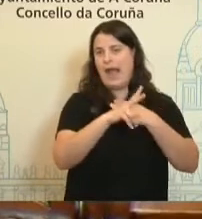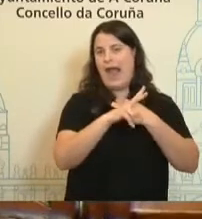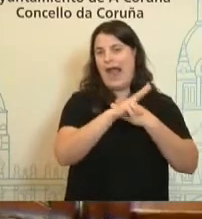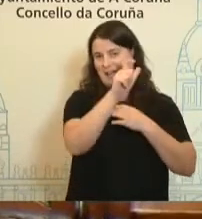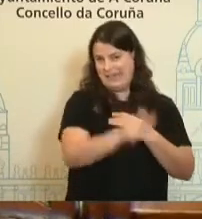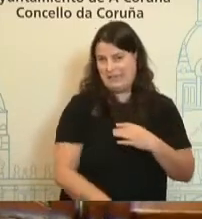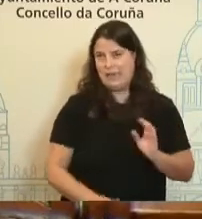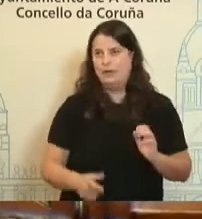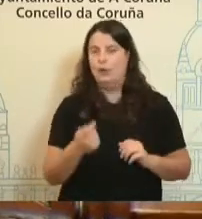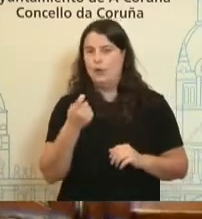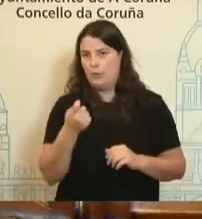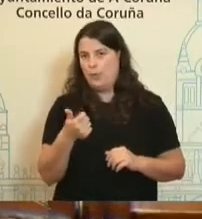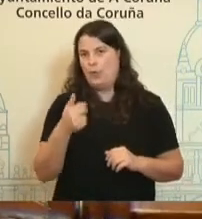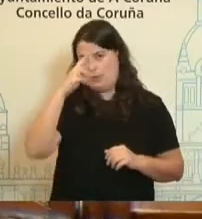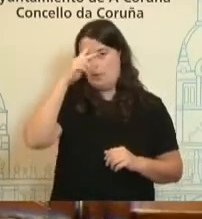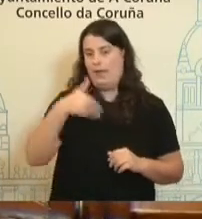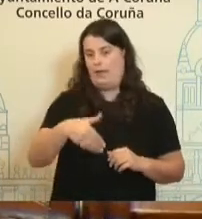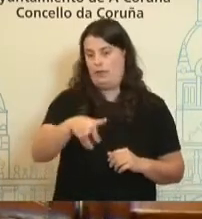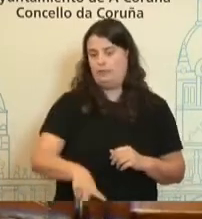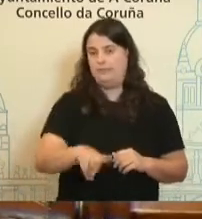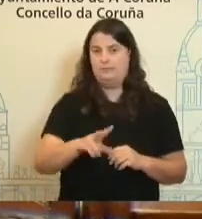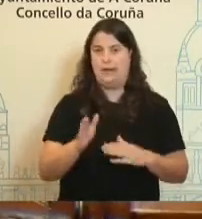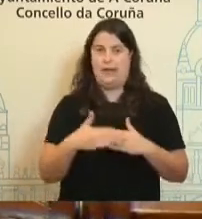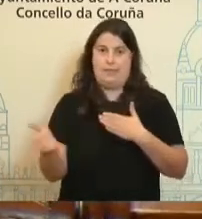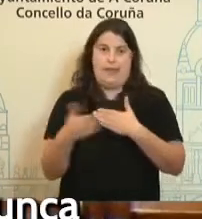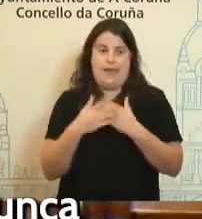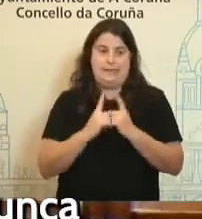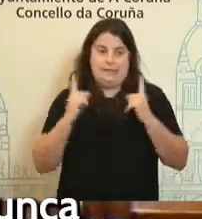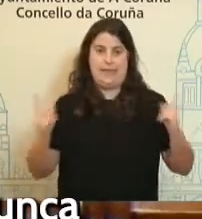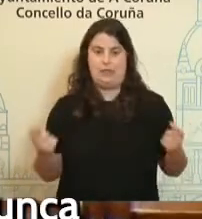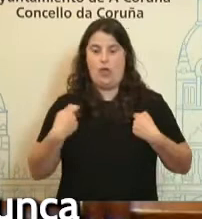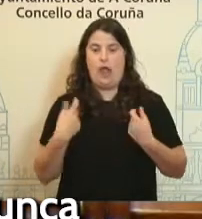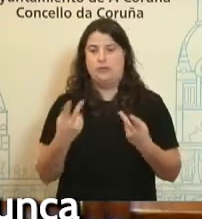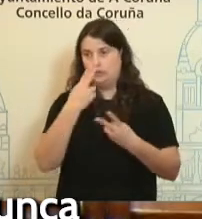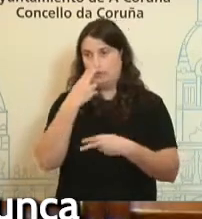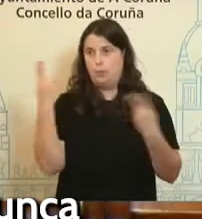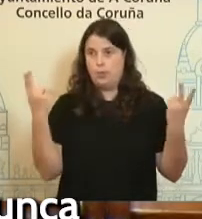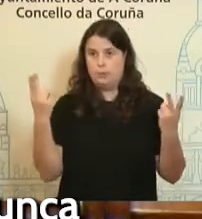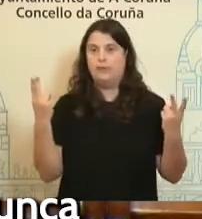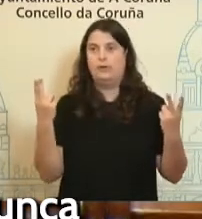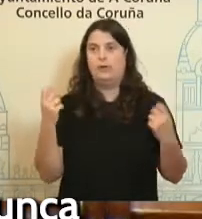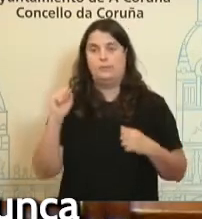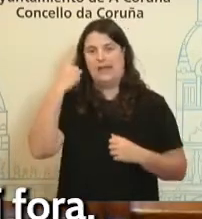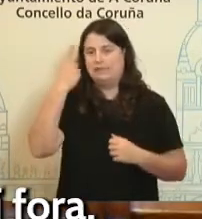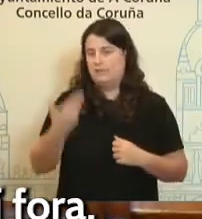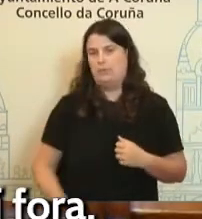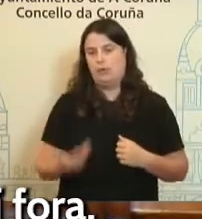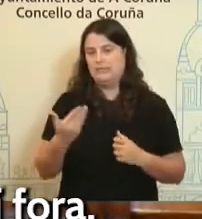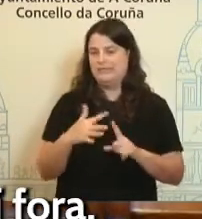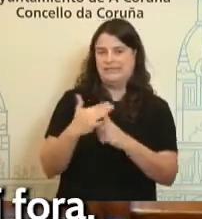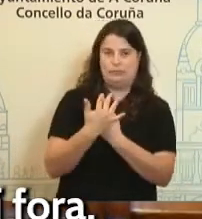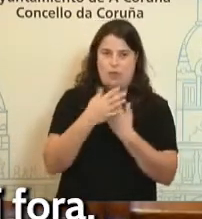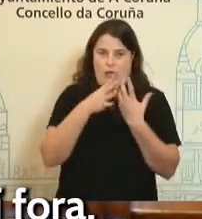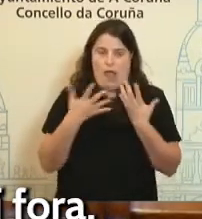É preocupante, quedan 2 meses para acabar o ano, o gasto público é máis importante que nunca no